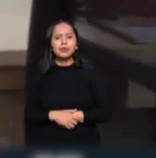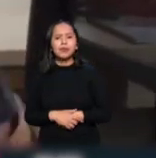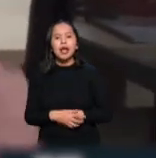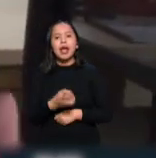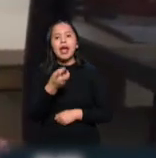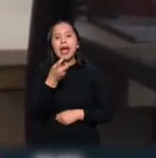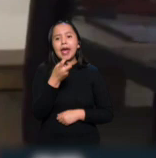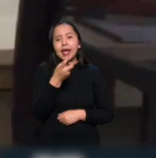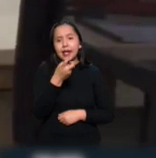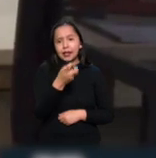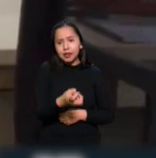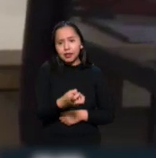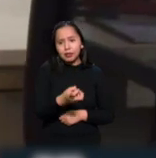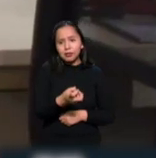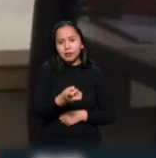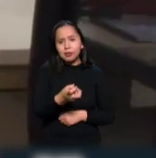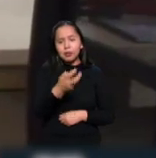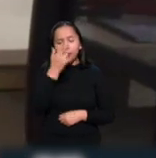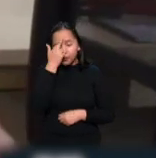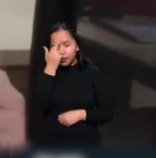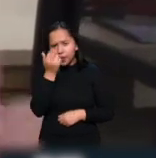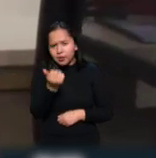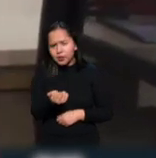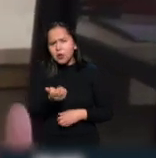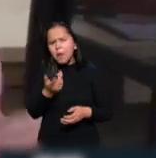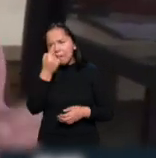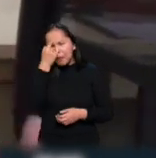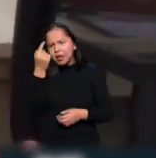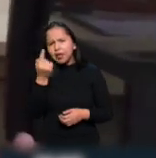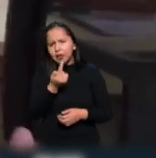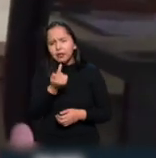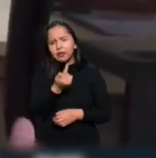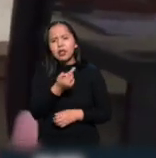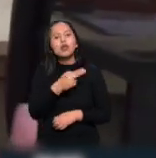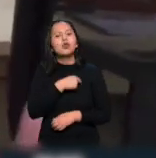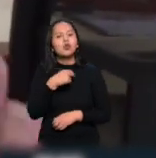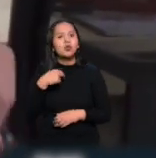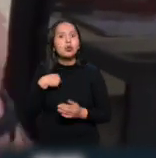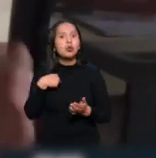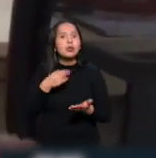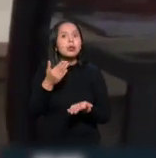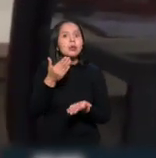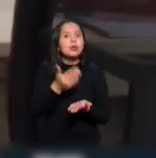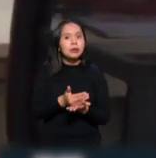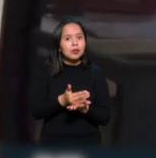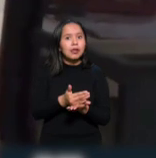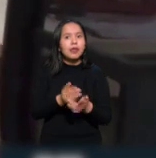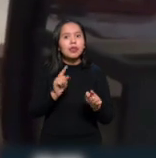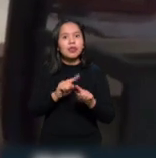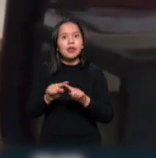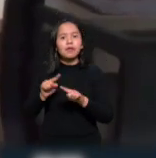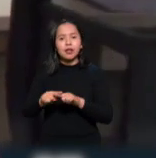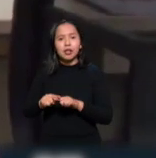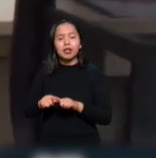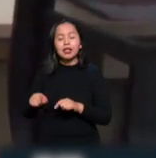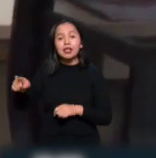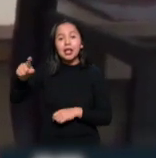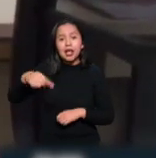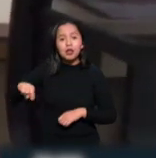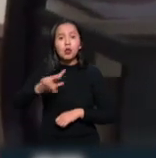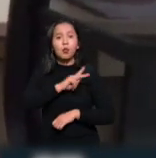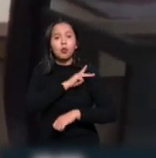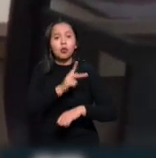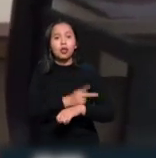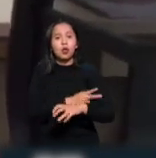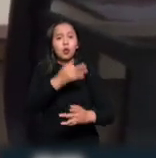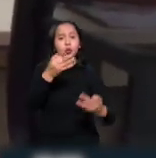Eso es lo que nos da razón para que fijemos límites a las arbitrariedades del Poder Judicial, de